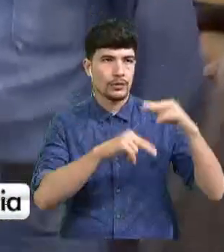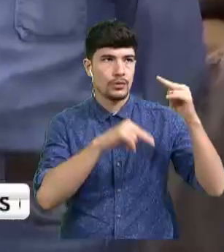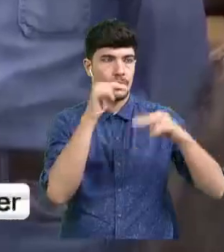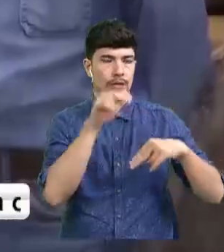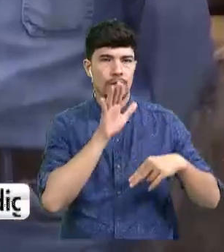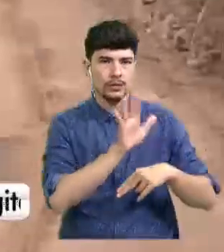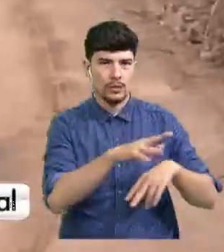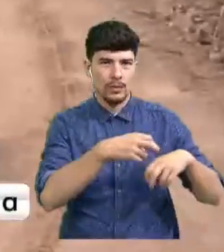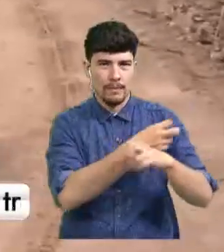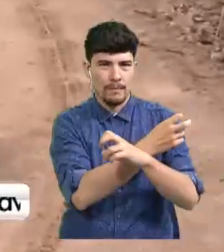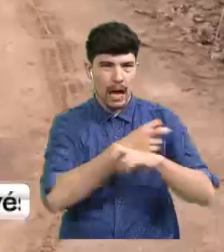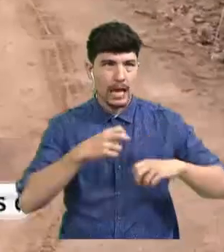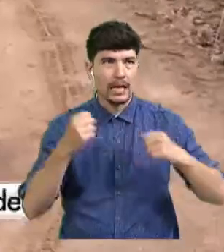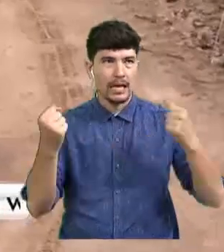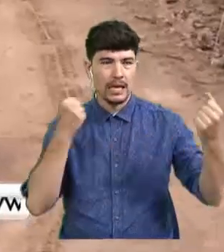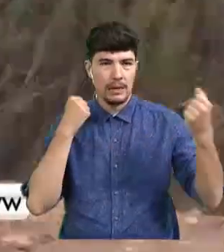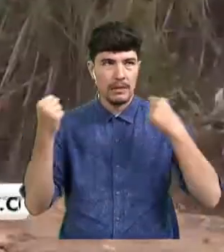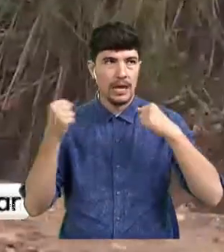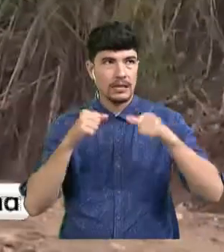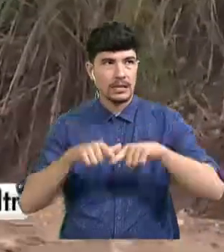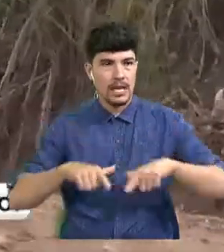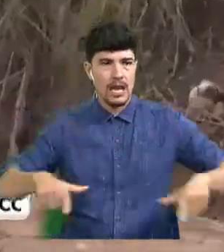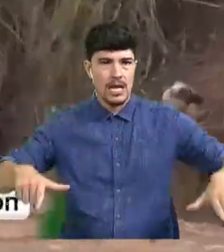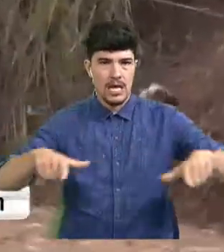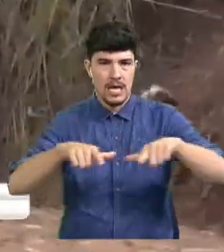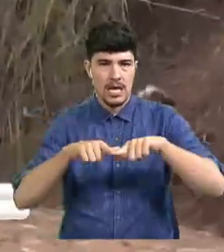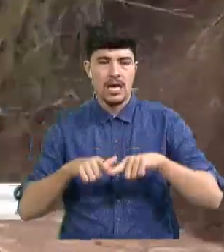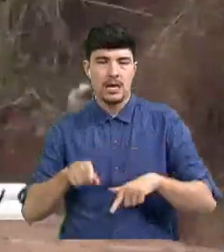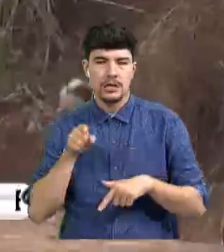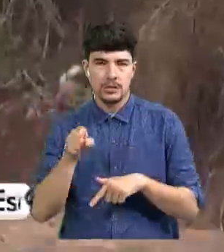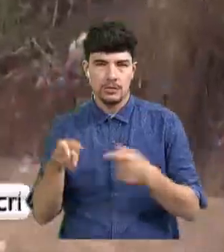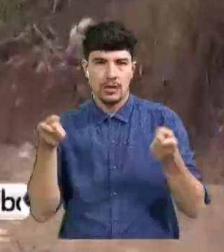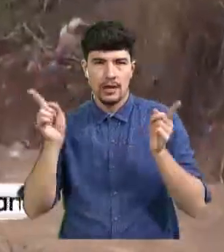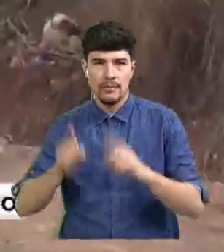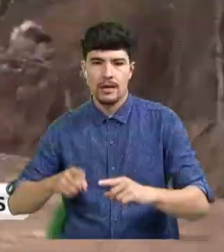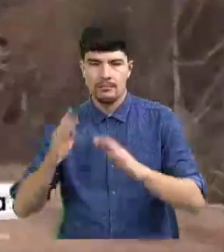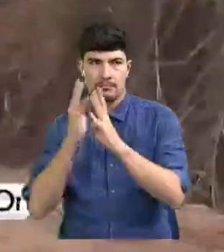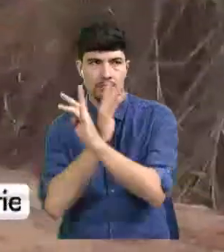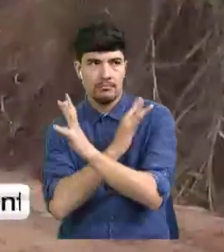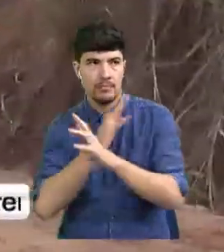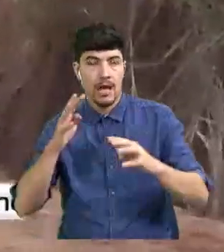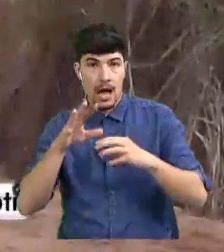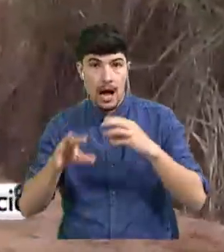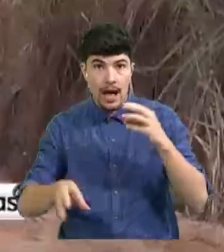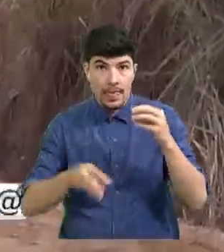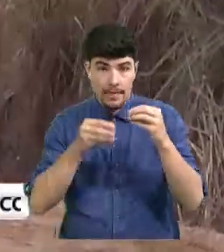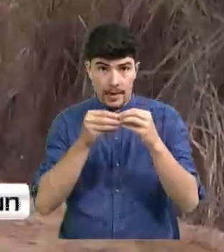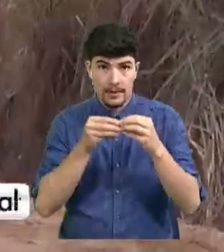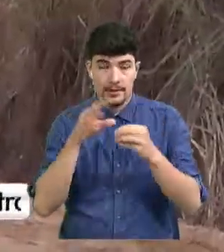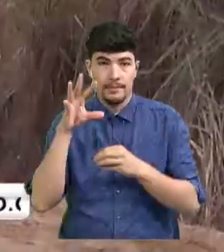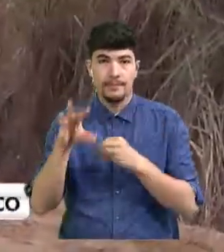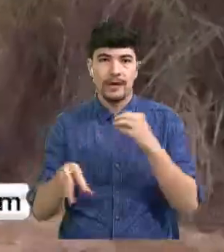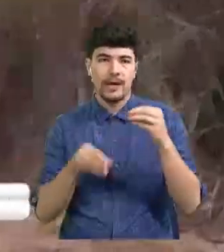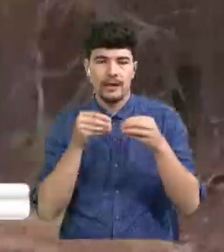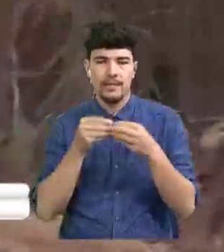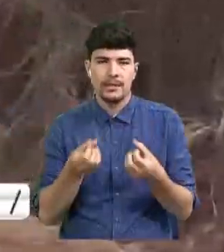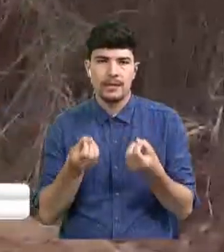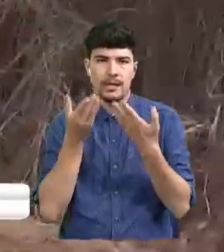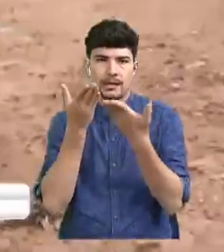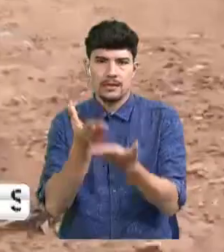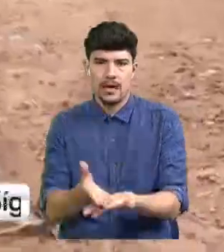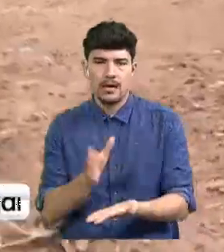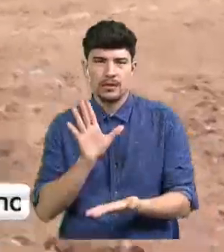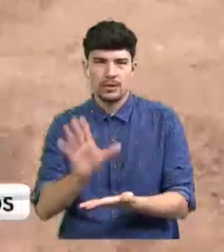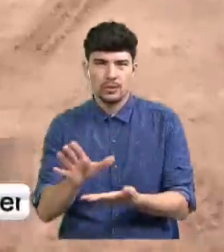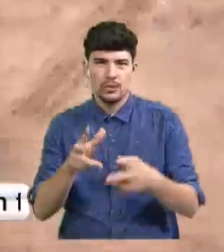unos parques, unos gimnasios al aire libre, los senderos peatonales y demás. Y adicional a la dotación en